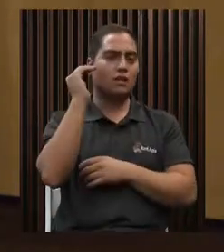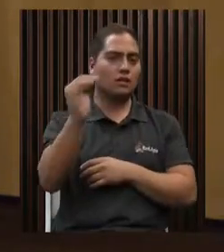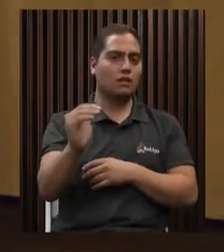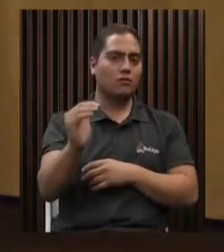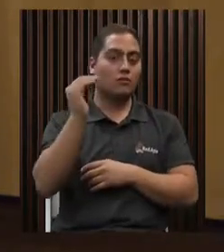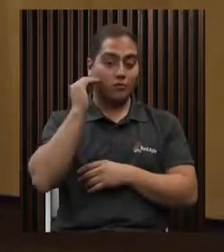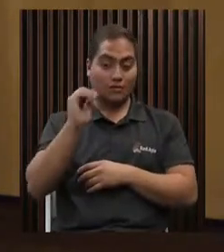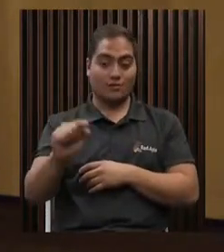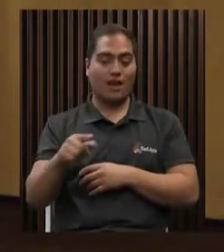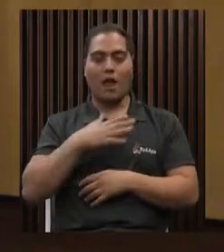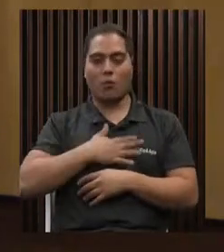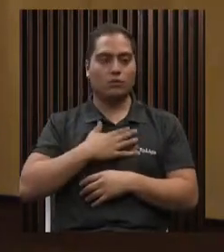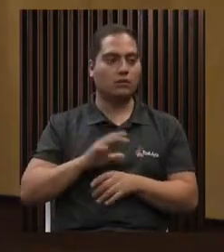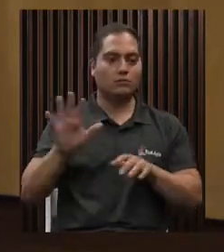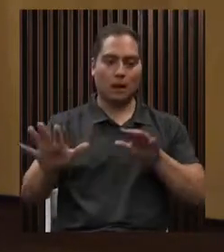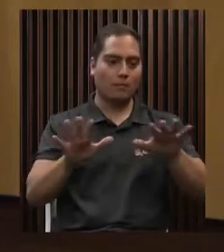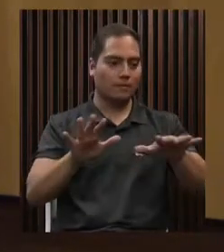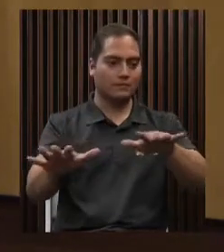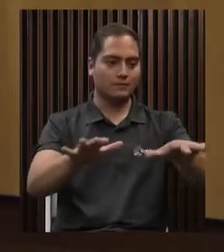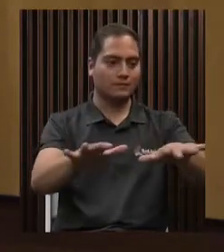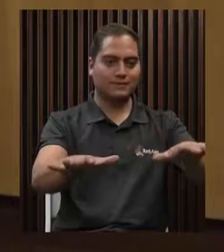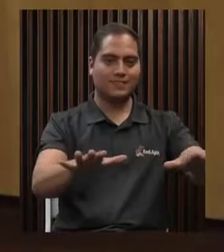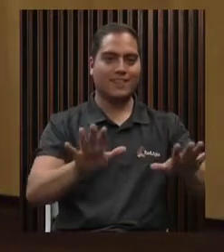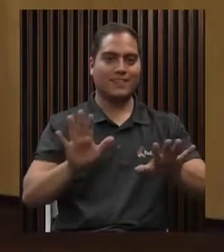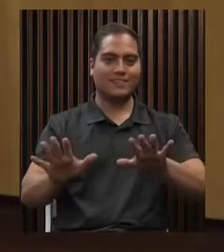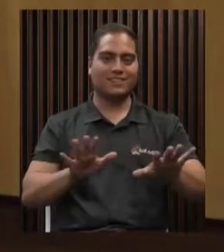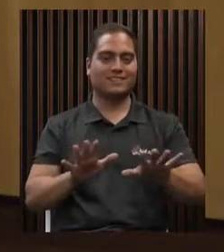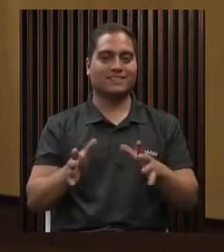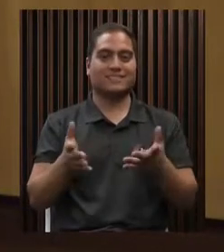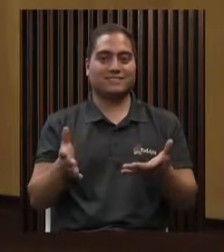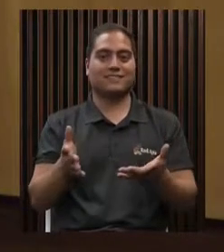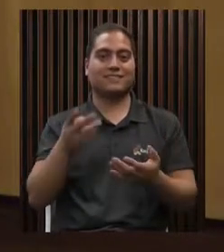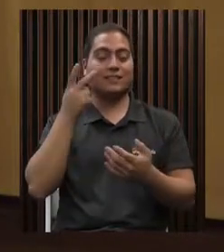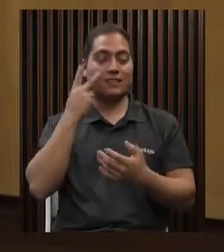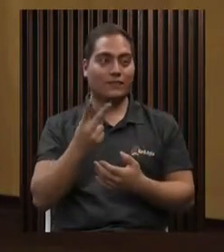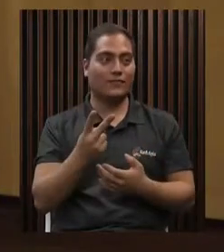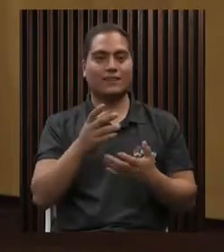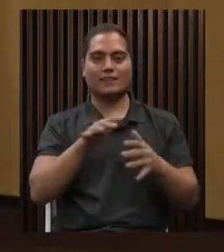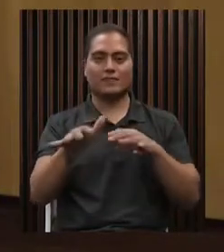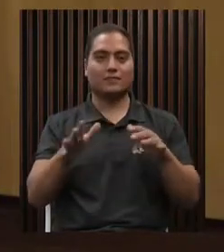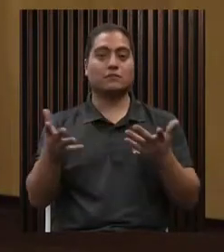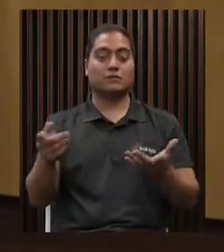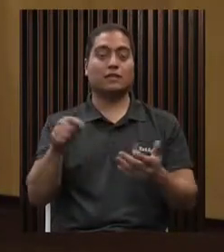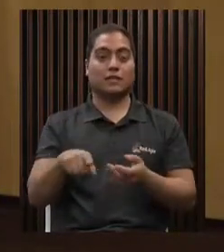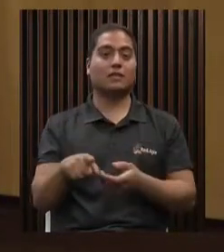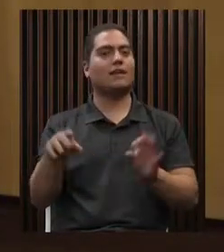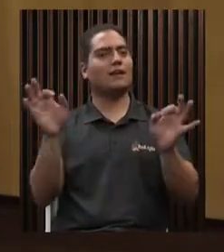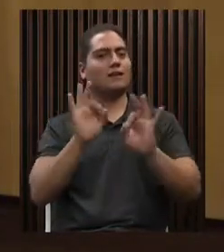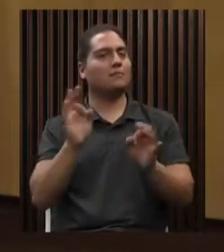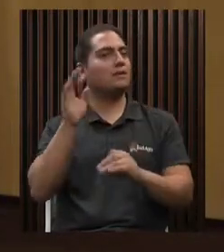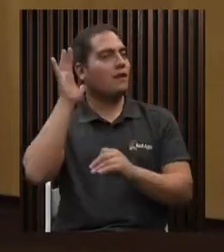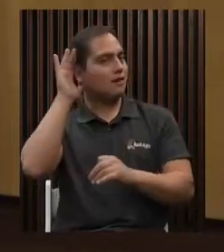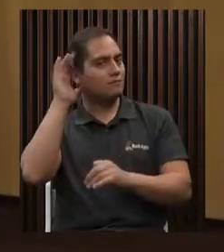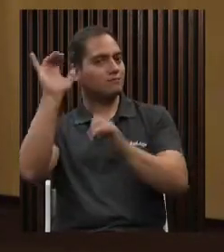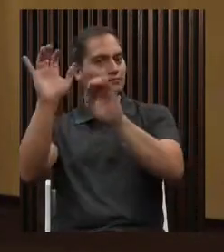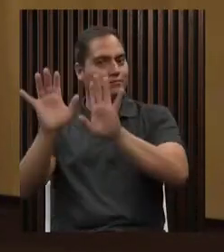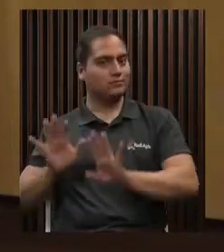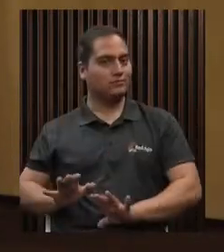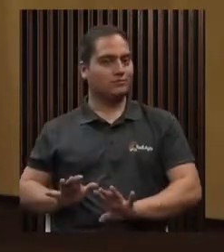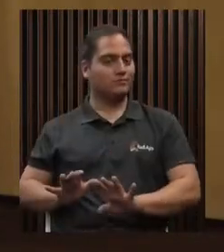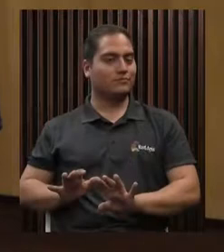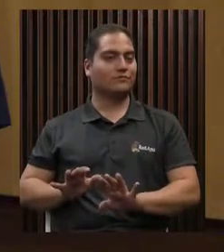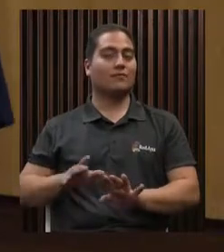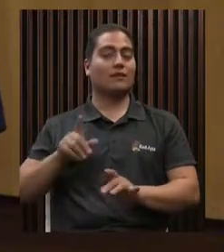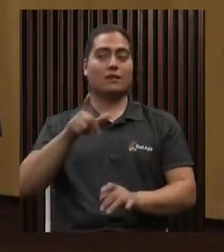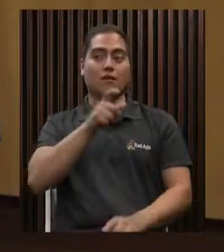son descriptivos también, les gusta la inclusión. Y si usted no dice esto se describe de forma auditiva, entonces los padres que no